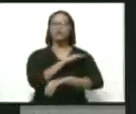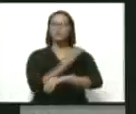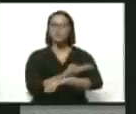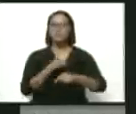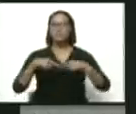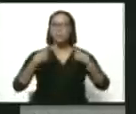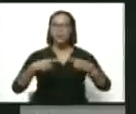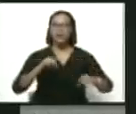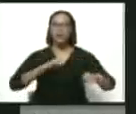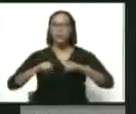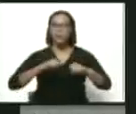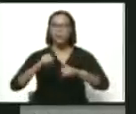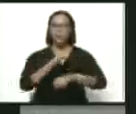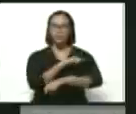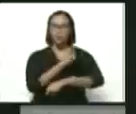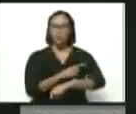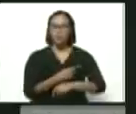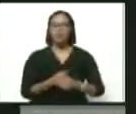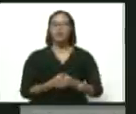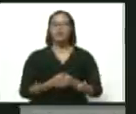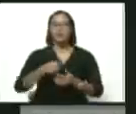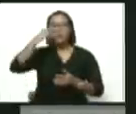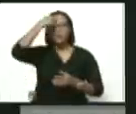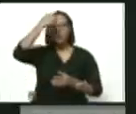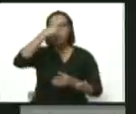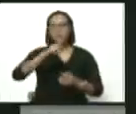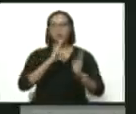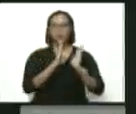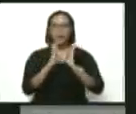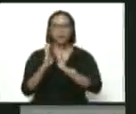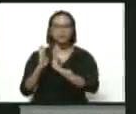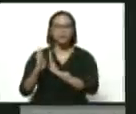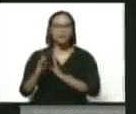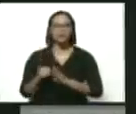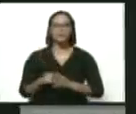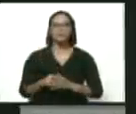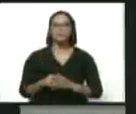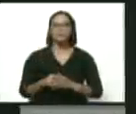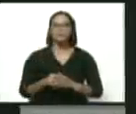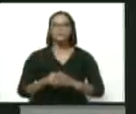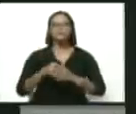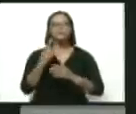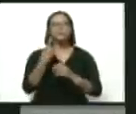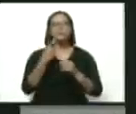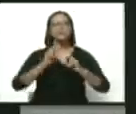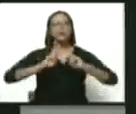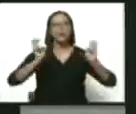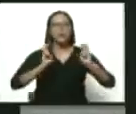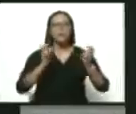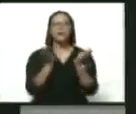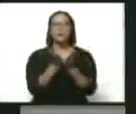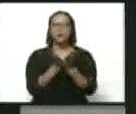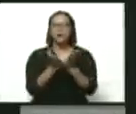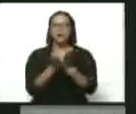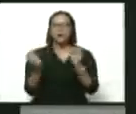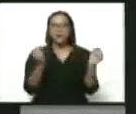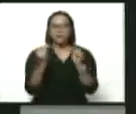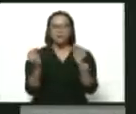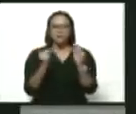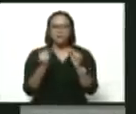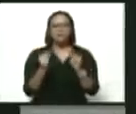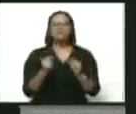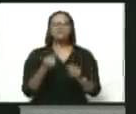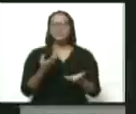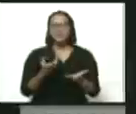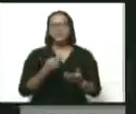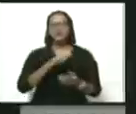con el movimiento popular, con el pueblo organizado. Ya es una de los temas que vamos a estudiar, a debatir y sobre los cuales vamos a hacer